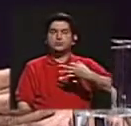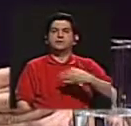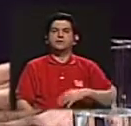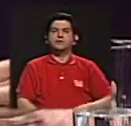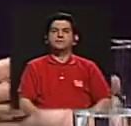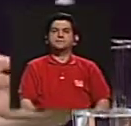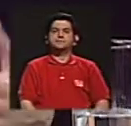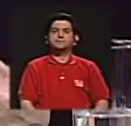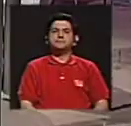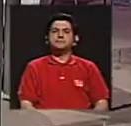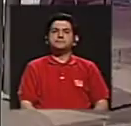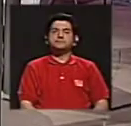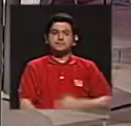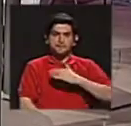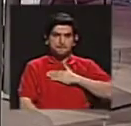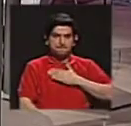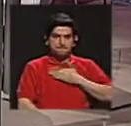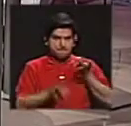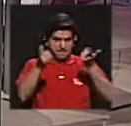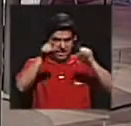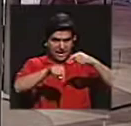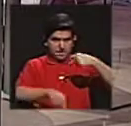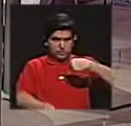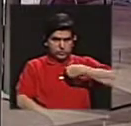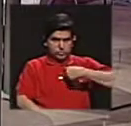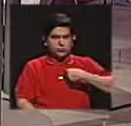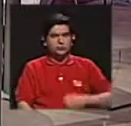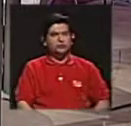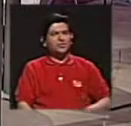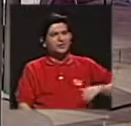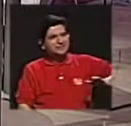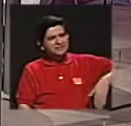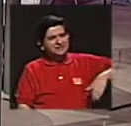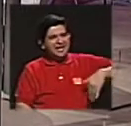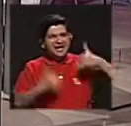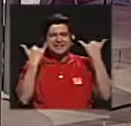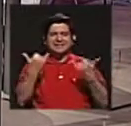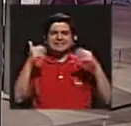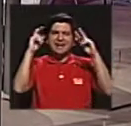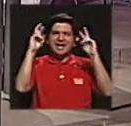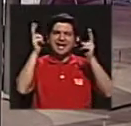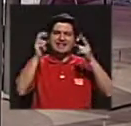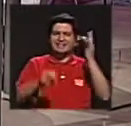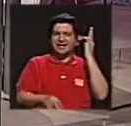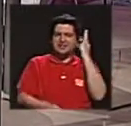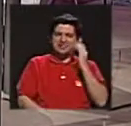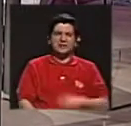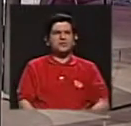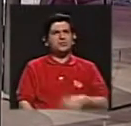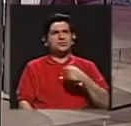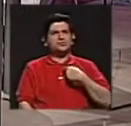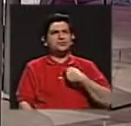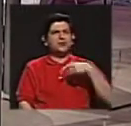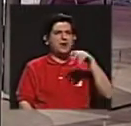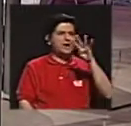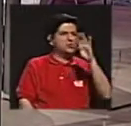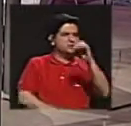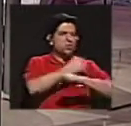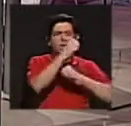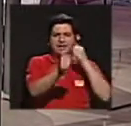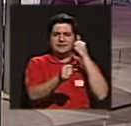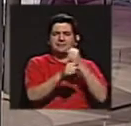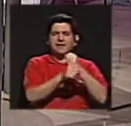Y en mi caso, yo llego tardíamente a la temática femenina, yo llego a los 40